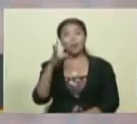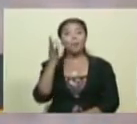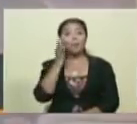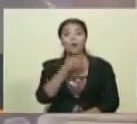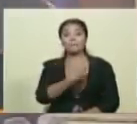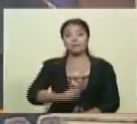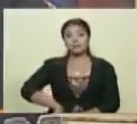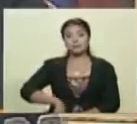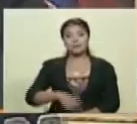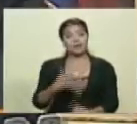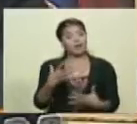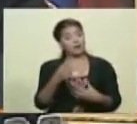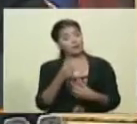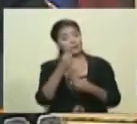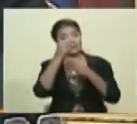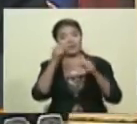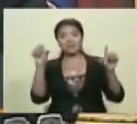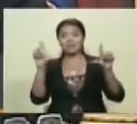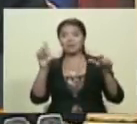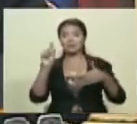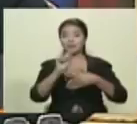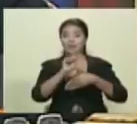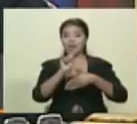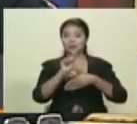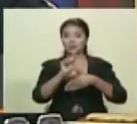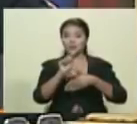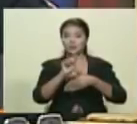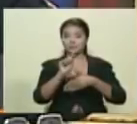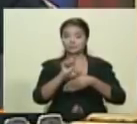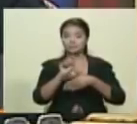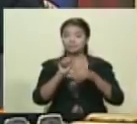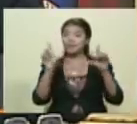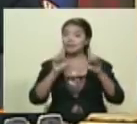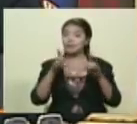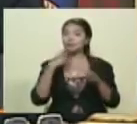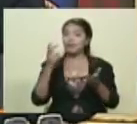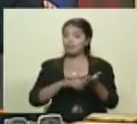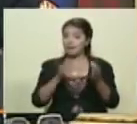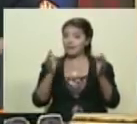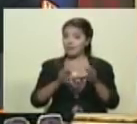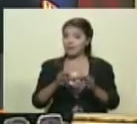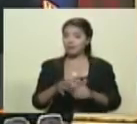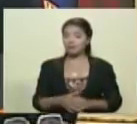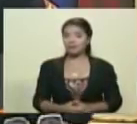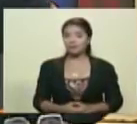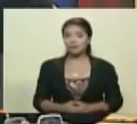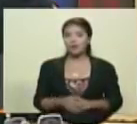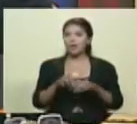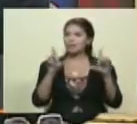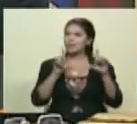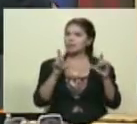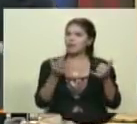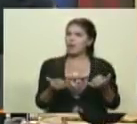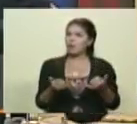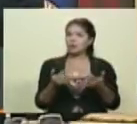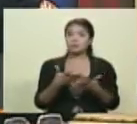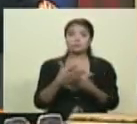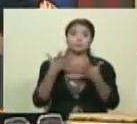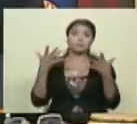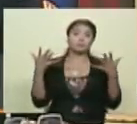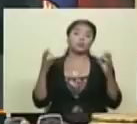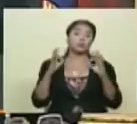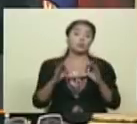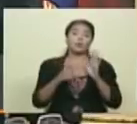presidenta gloriosa de nuestra Telesur, la televisora de la verdad, que es más que una televisora hoy, es un gran